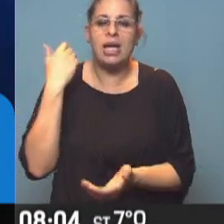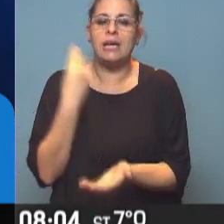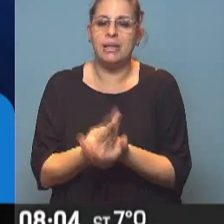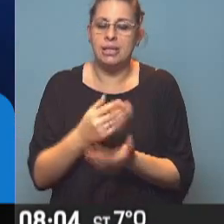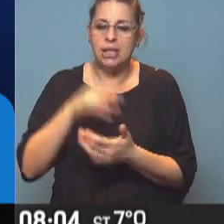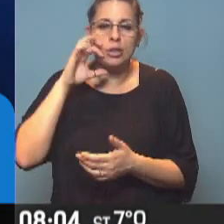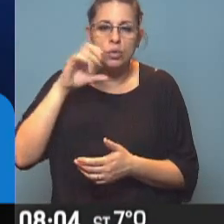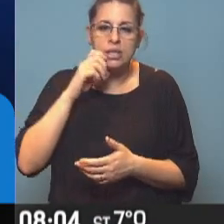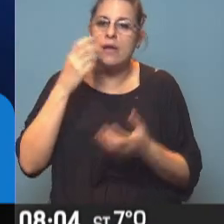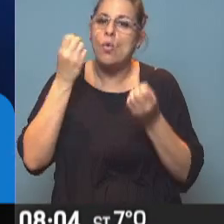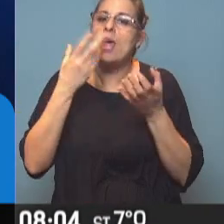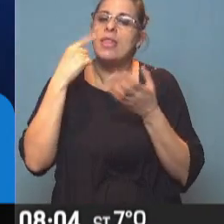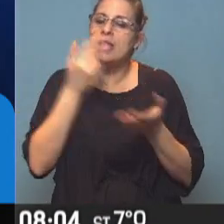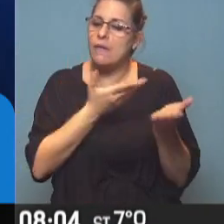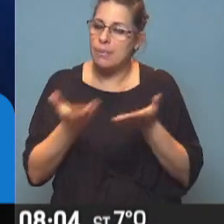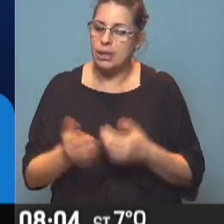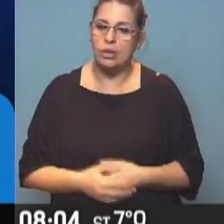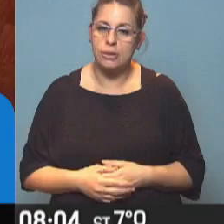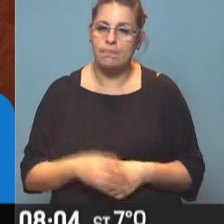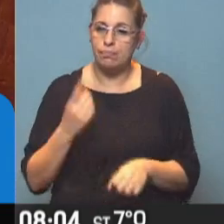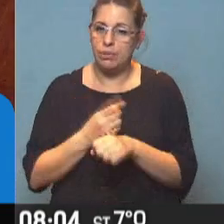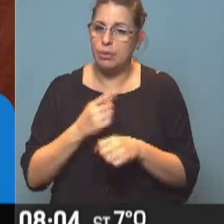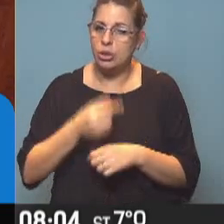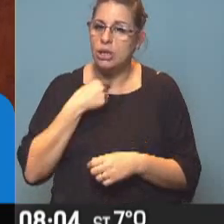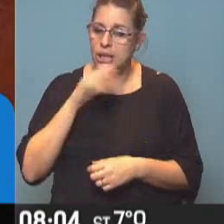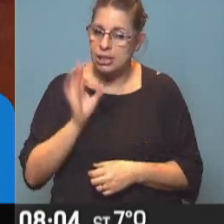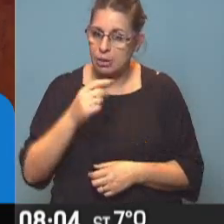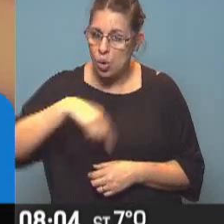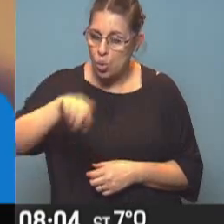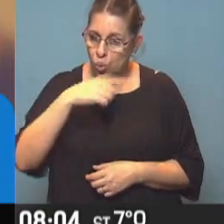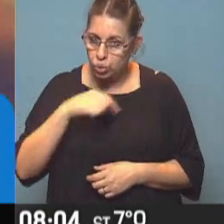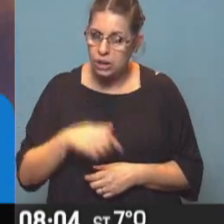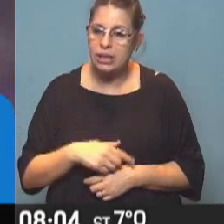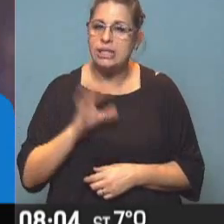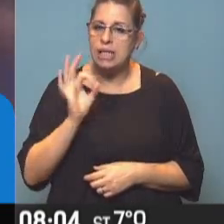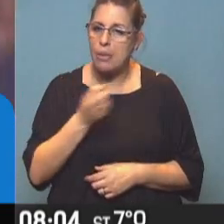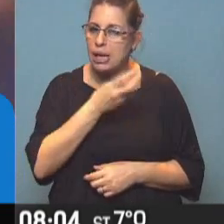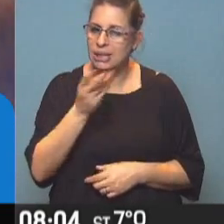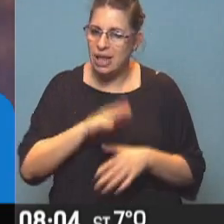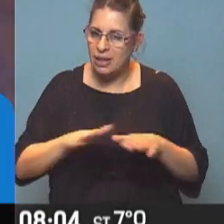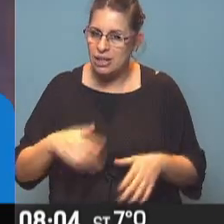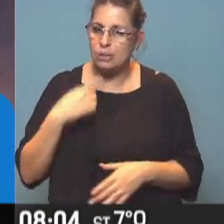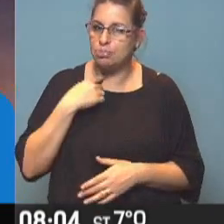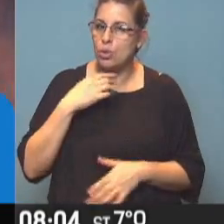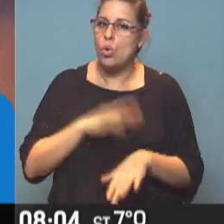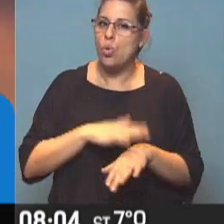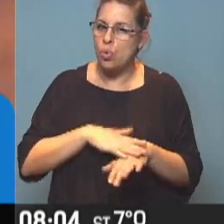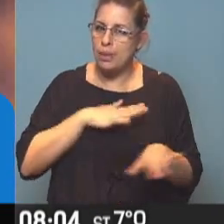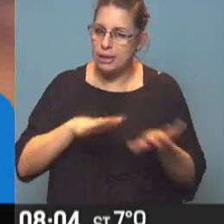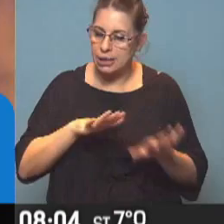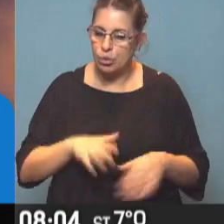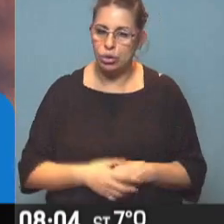Unicef. Bienvenido, buenos días. Buenos días. Bueno, en principio queremos saber si ustedes manejan una cifra de cantidad de niños afectados por